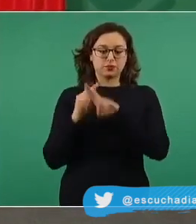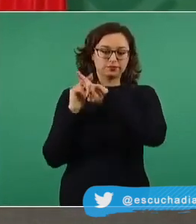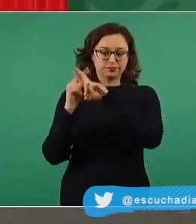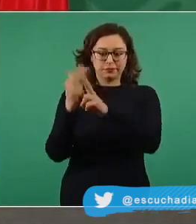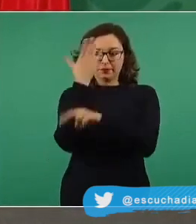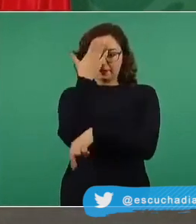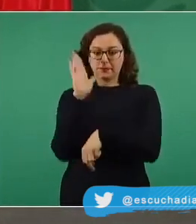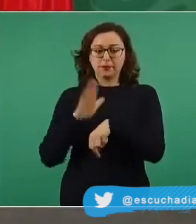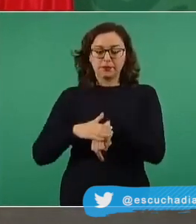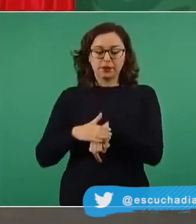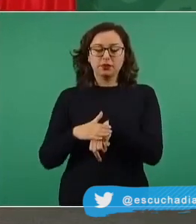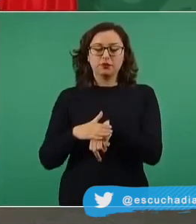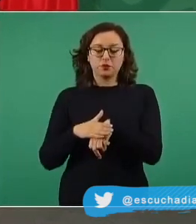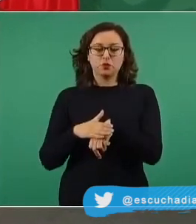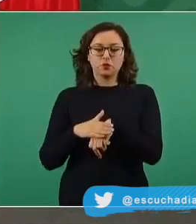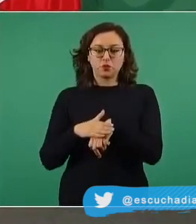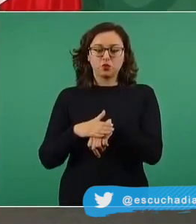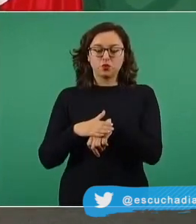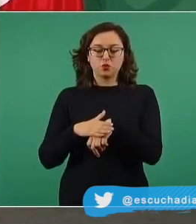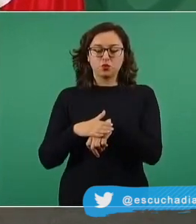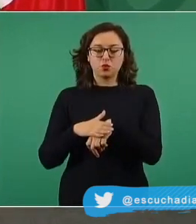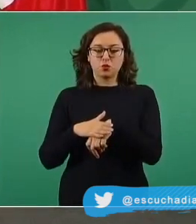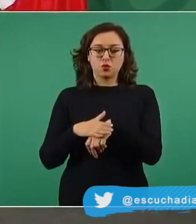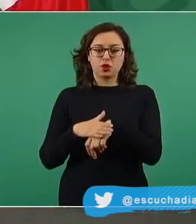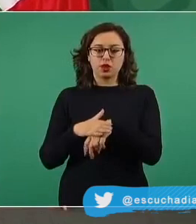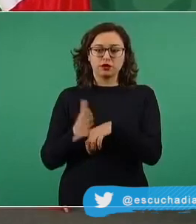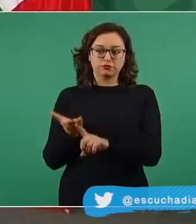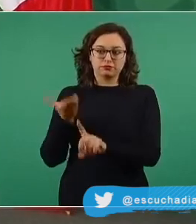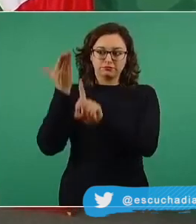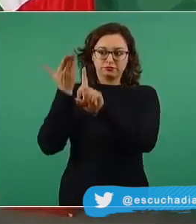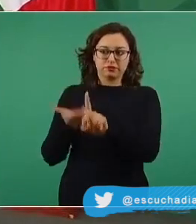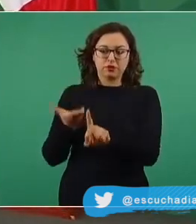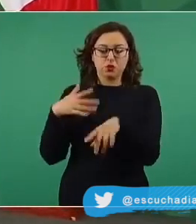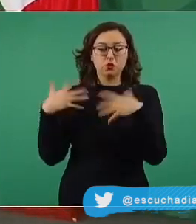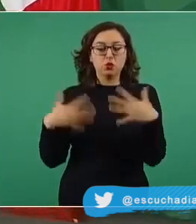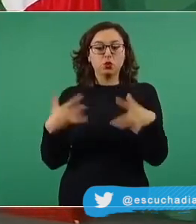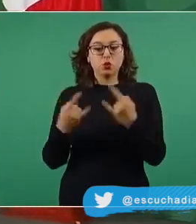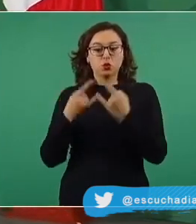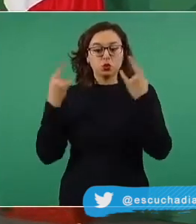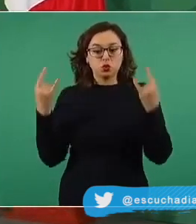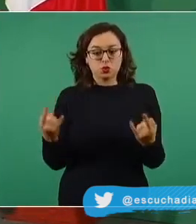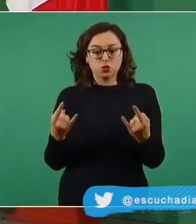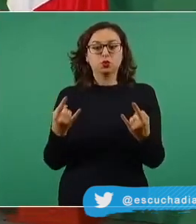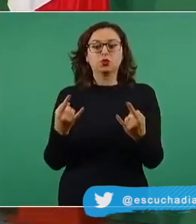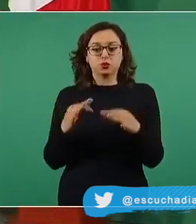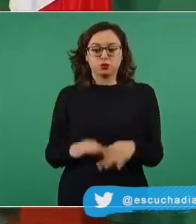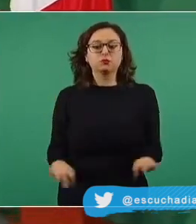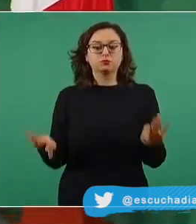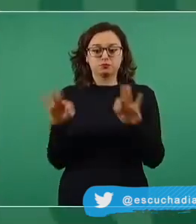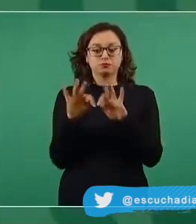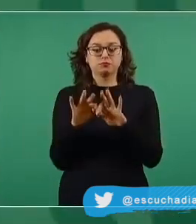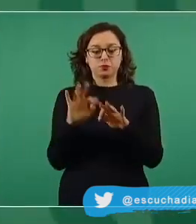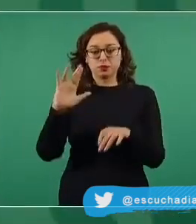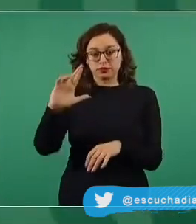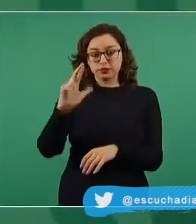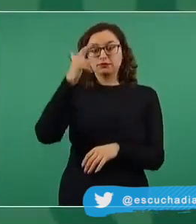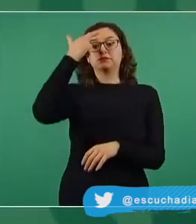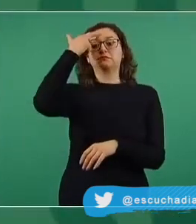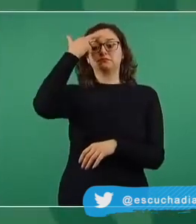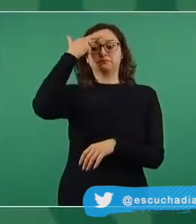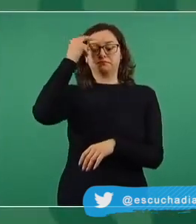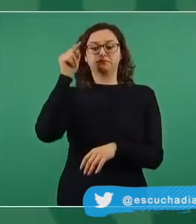conmemoración de este hecho histórico importante, un